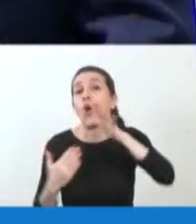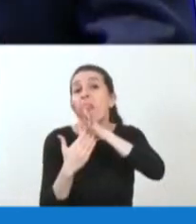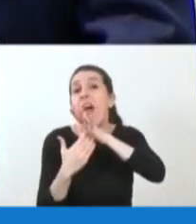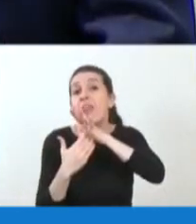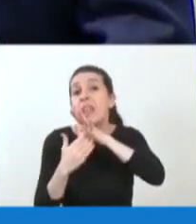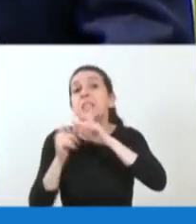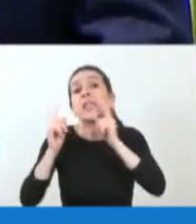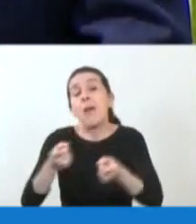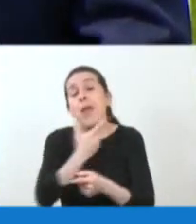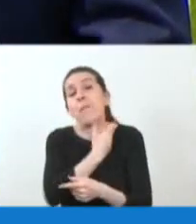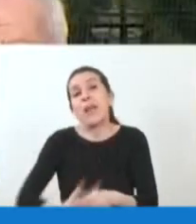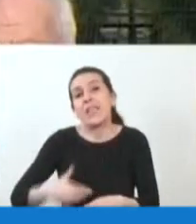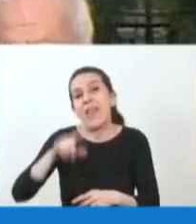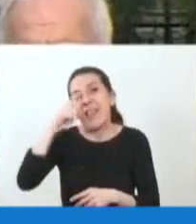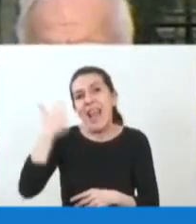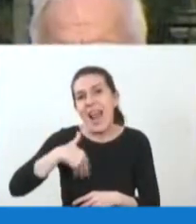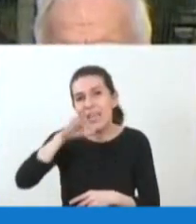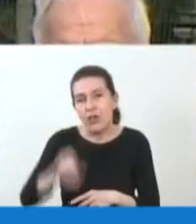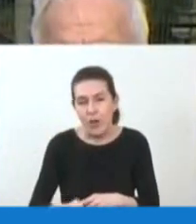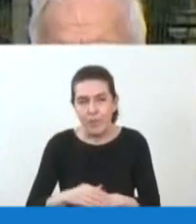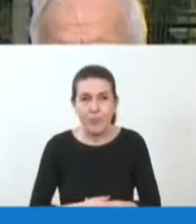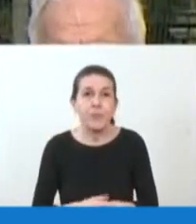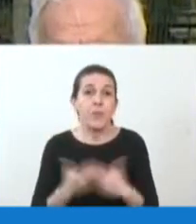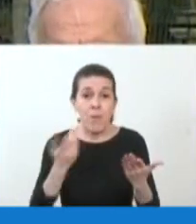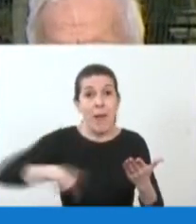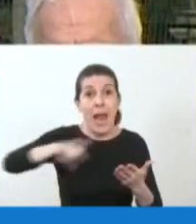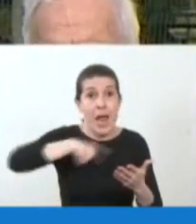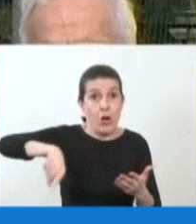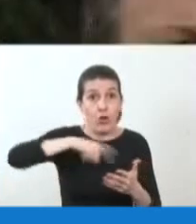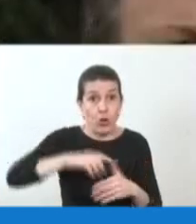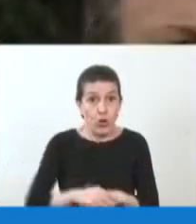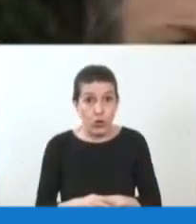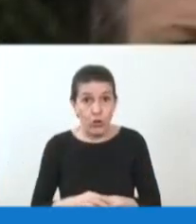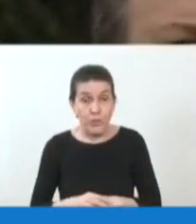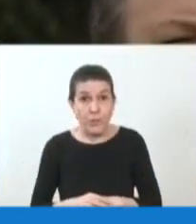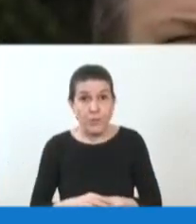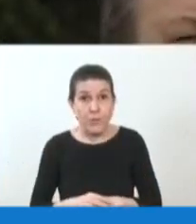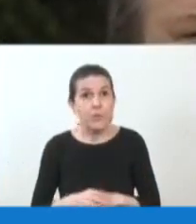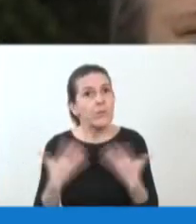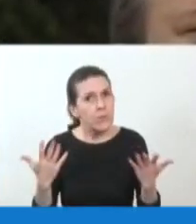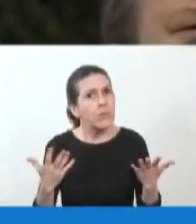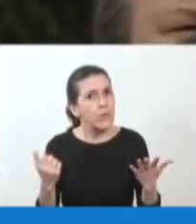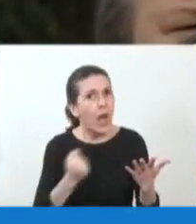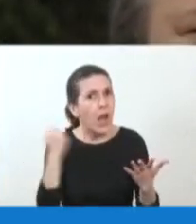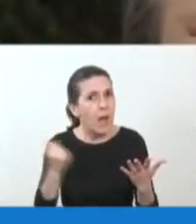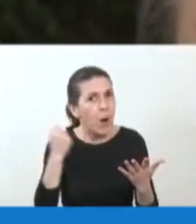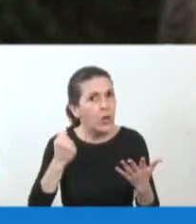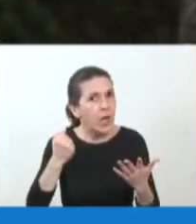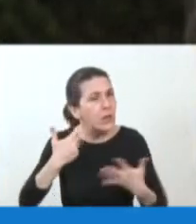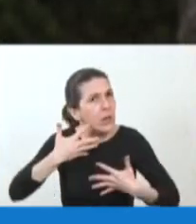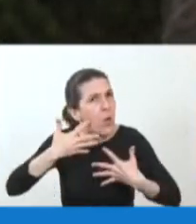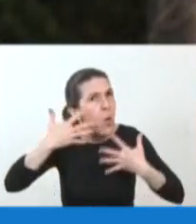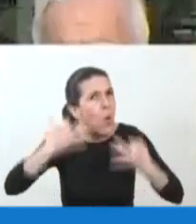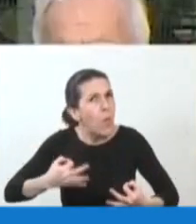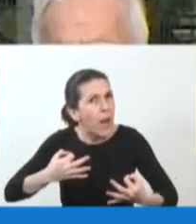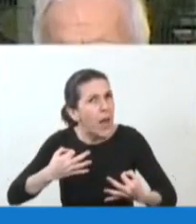y el presidente de la nación para nosotros es muy importante poder cumplir con un